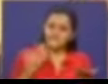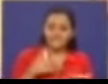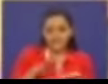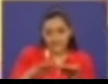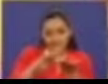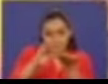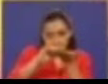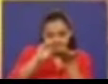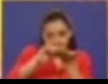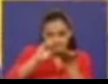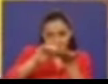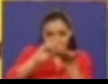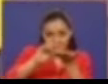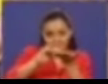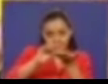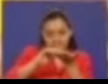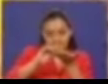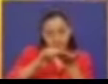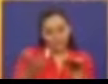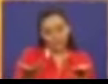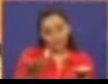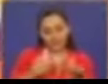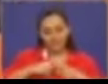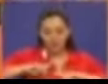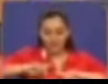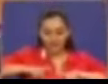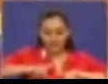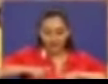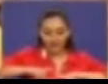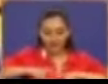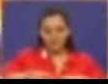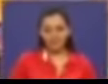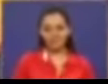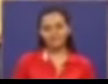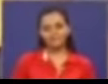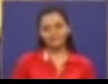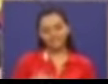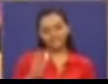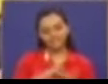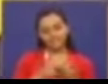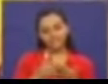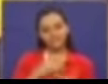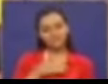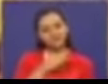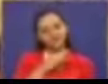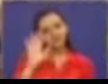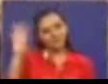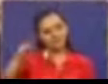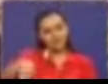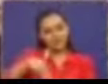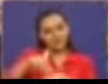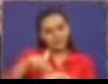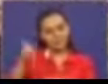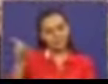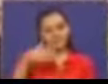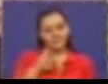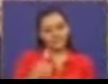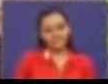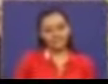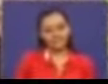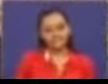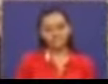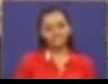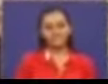1,000 disculpas. Ponme Romance la Tejedora para excusarme con Manabí. Como norma de esperanza y dedos